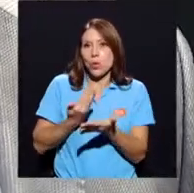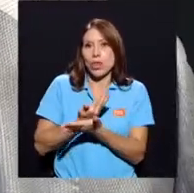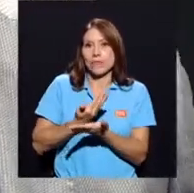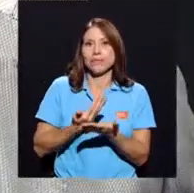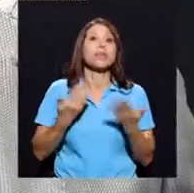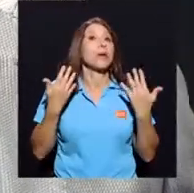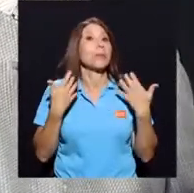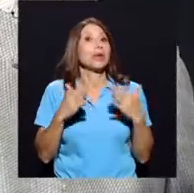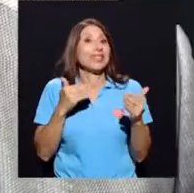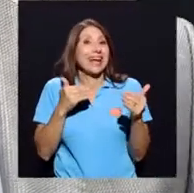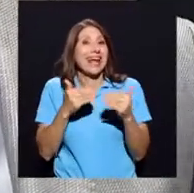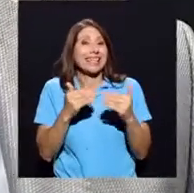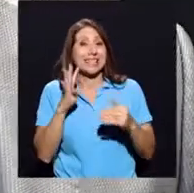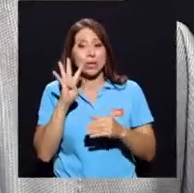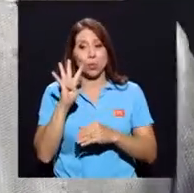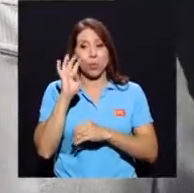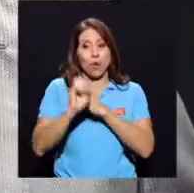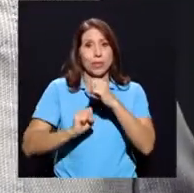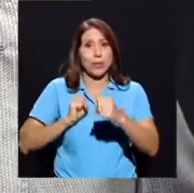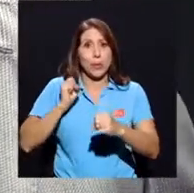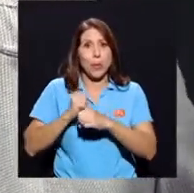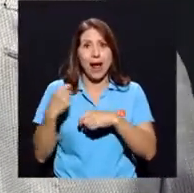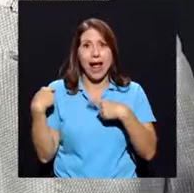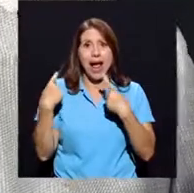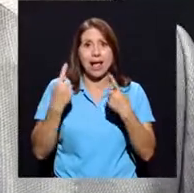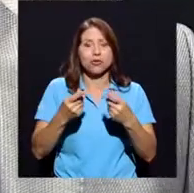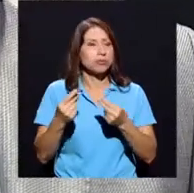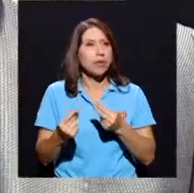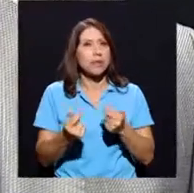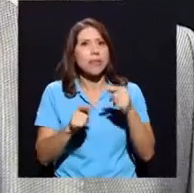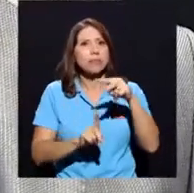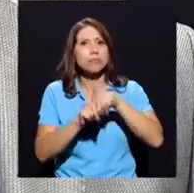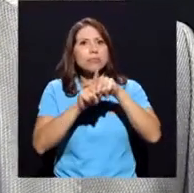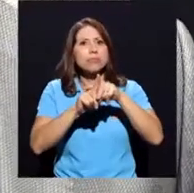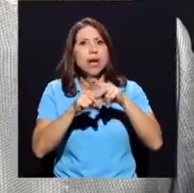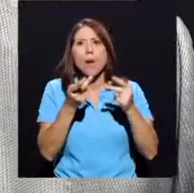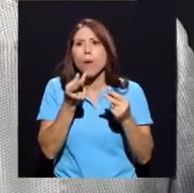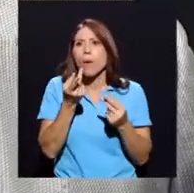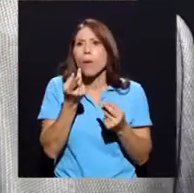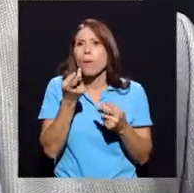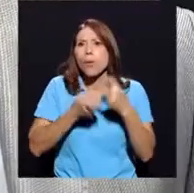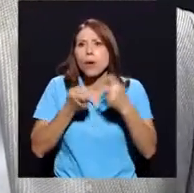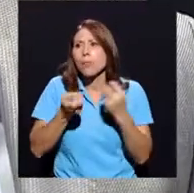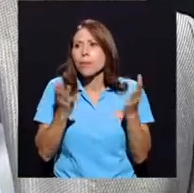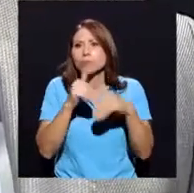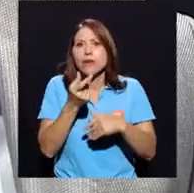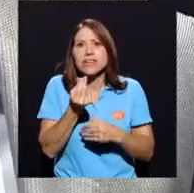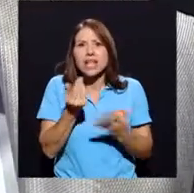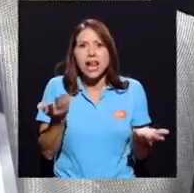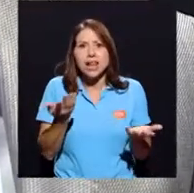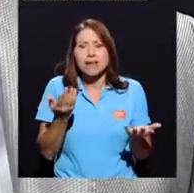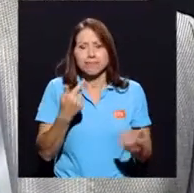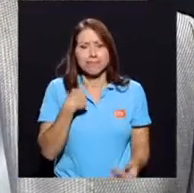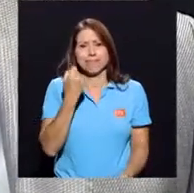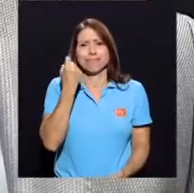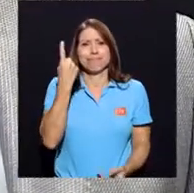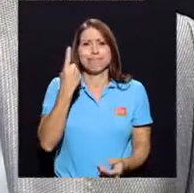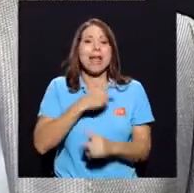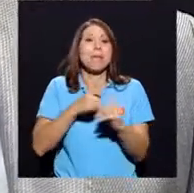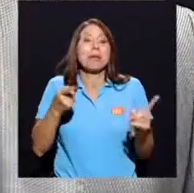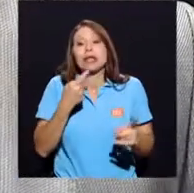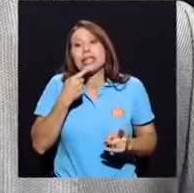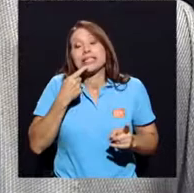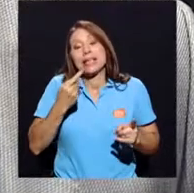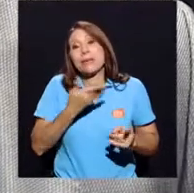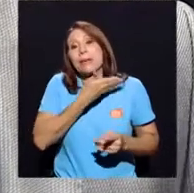cuatro años casi verdad de repente crisis fiscal y eso no se entiende pero bueno a veces dicen que es mejor más más más vale tarde